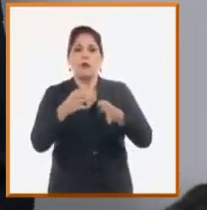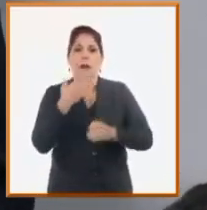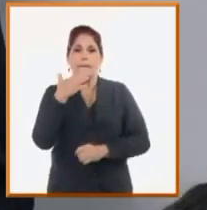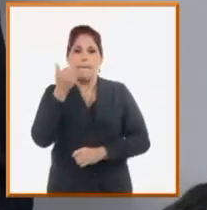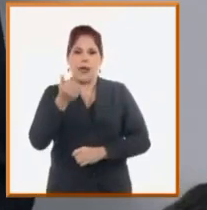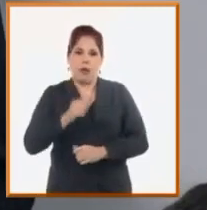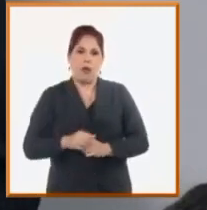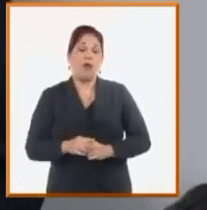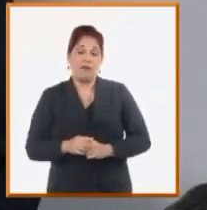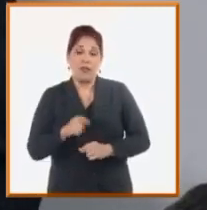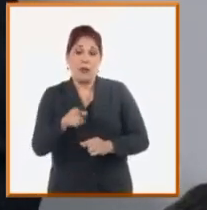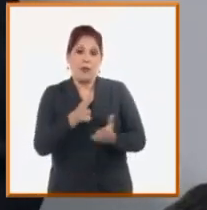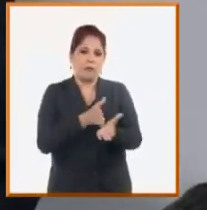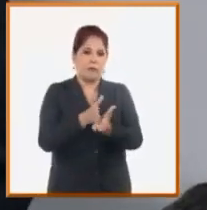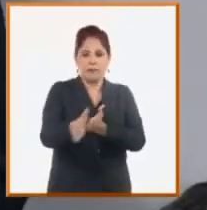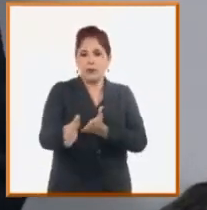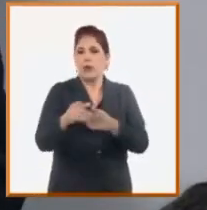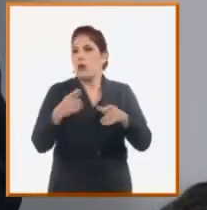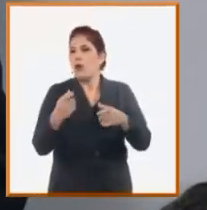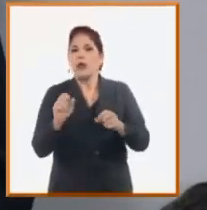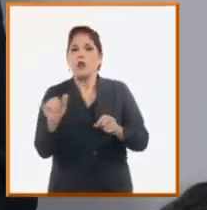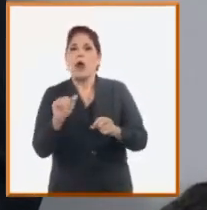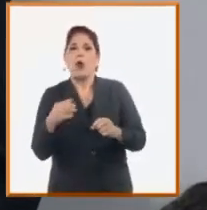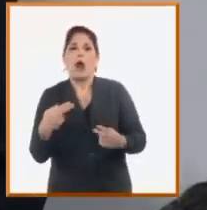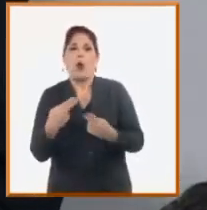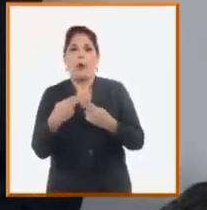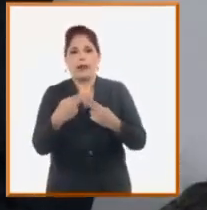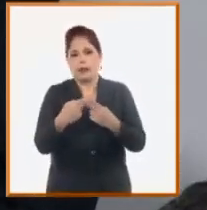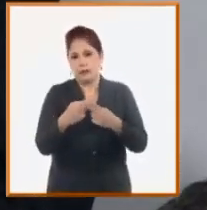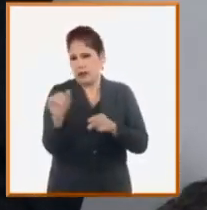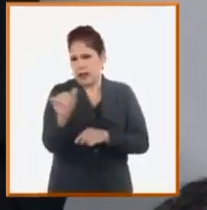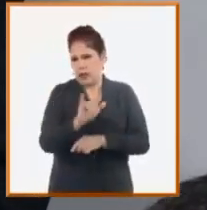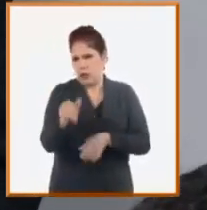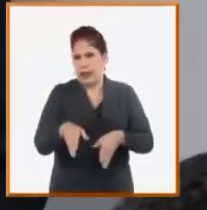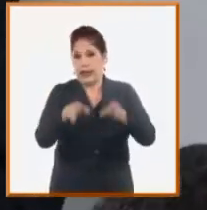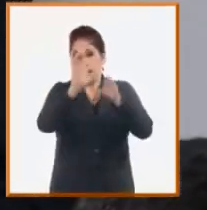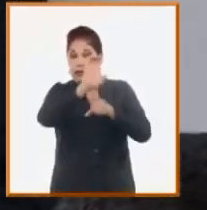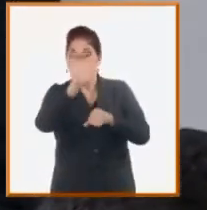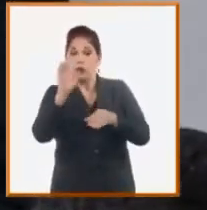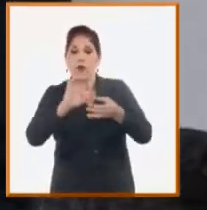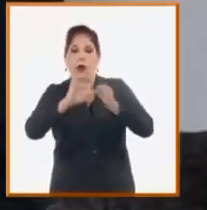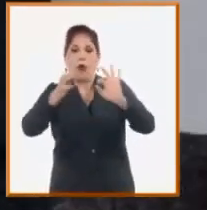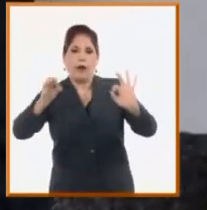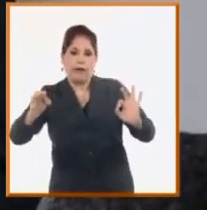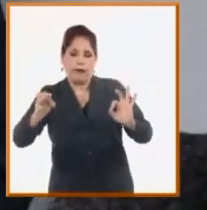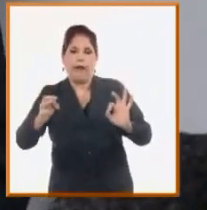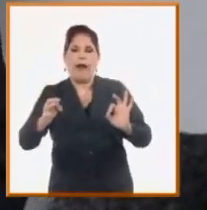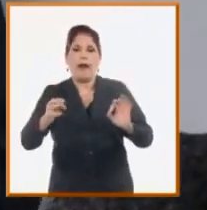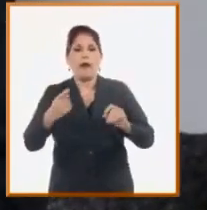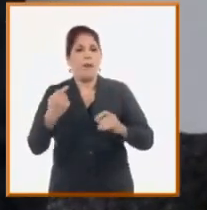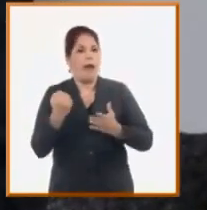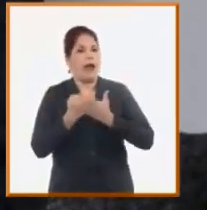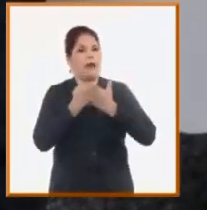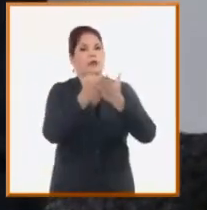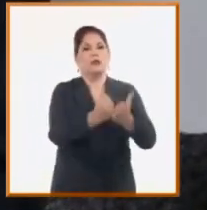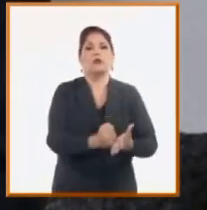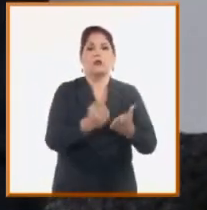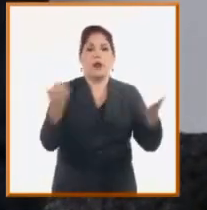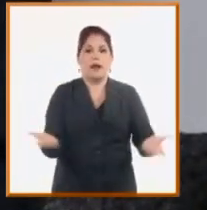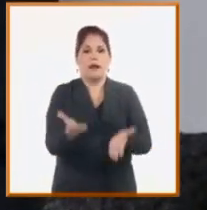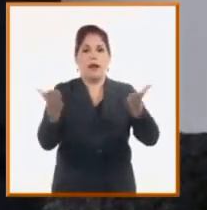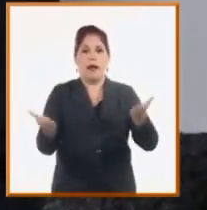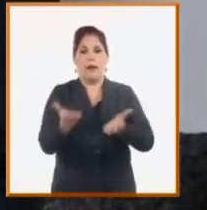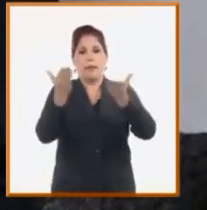populares se van a mantener con las competencias que tienen. Este es el instituto que va a coordinar, a conducir y por supuesto hacer